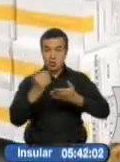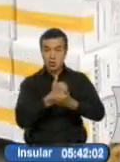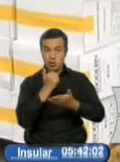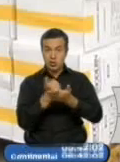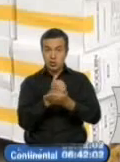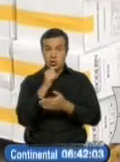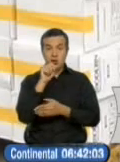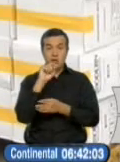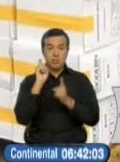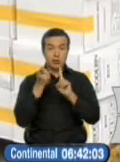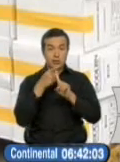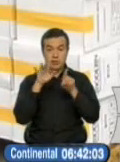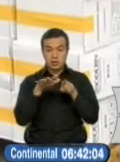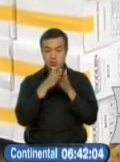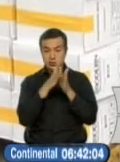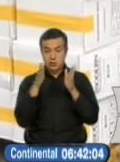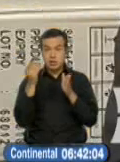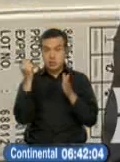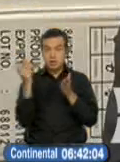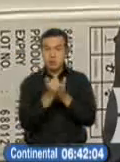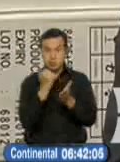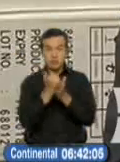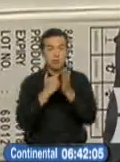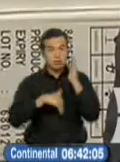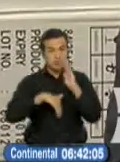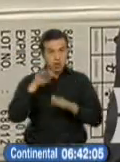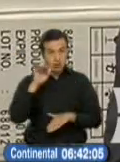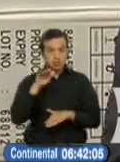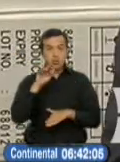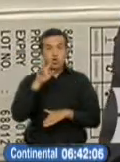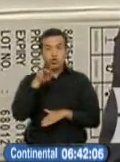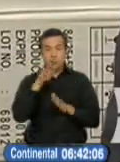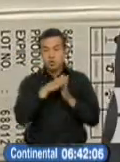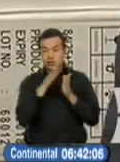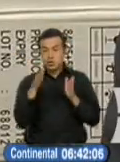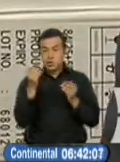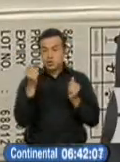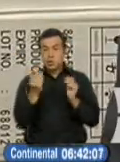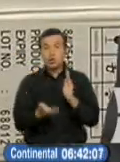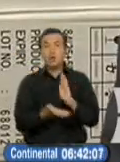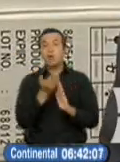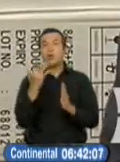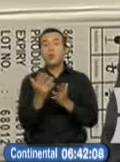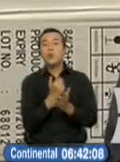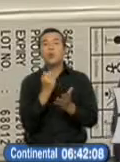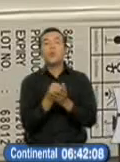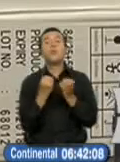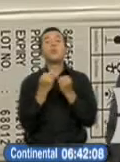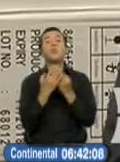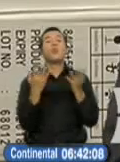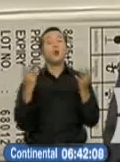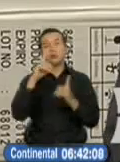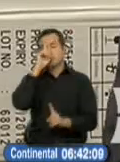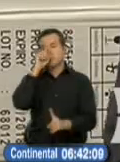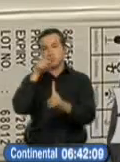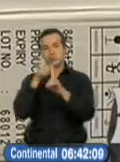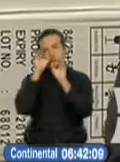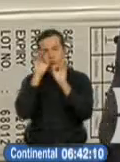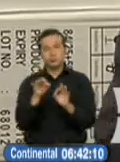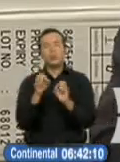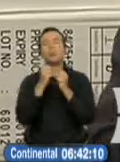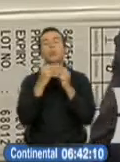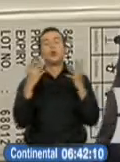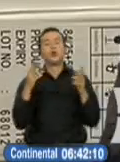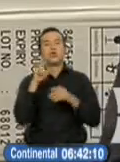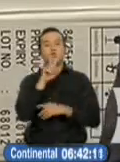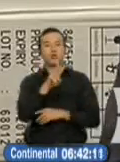el primer semestre de este año. En estos dos últimos meses hemos aumentado la recaudación de la meta establecida en alrededor ya